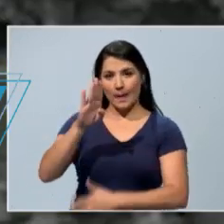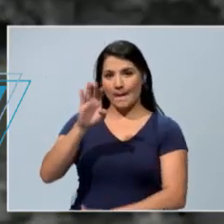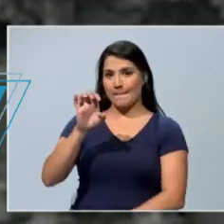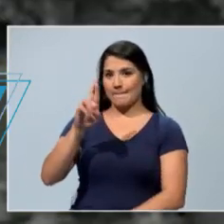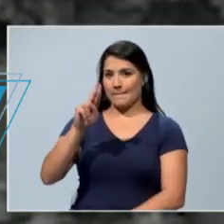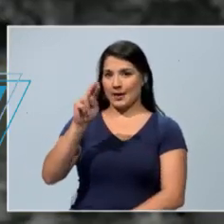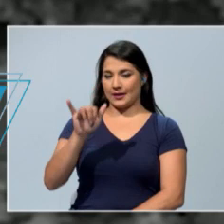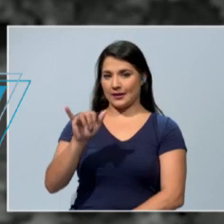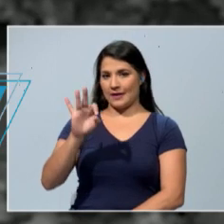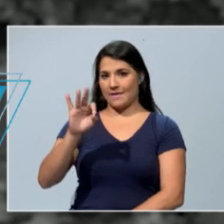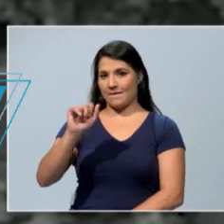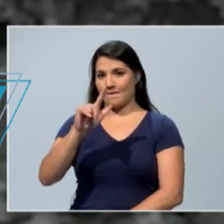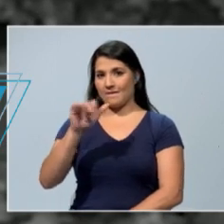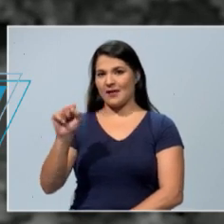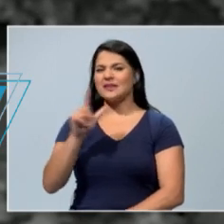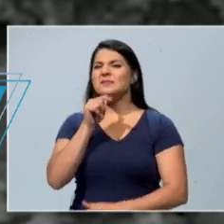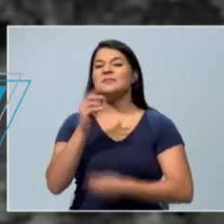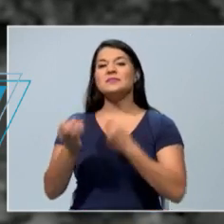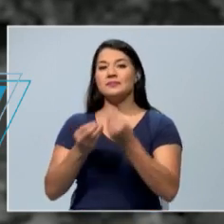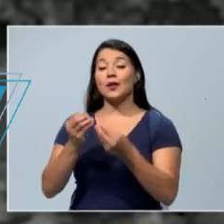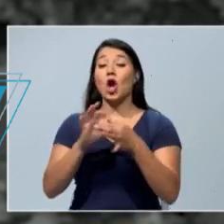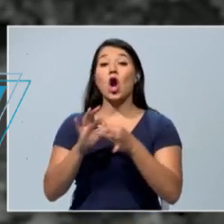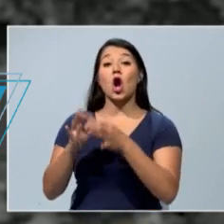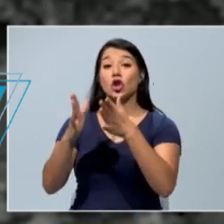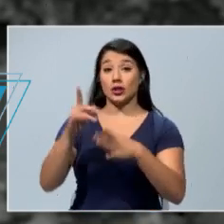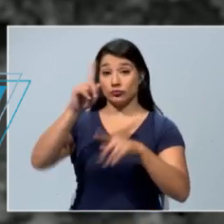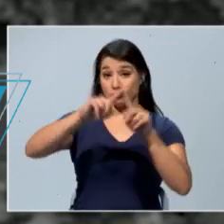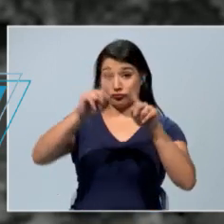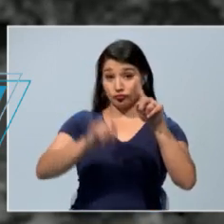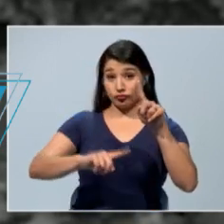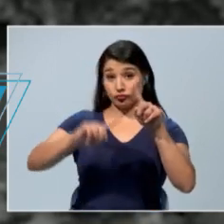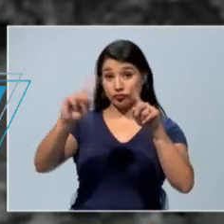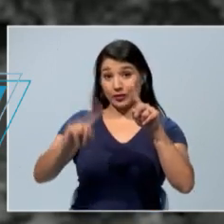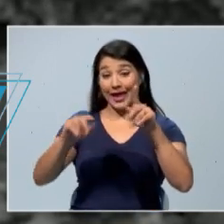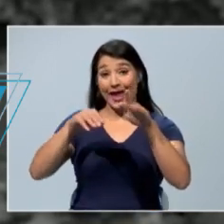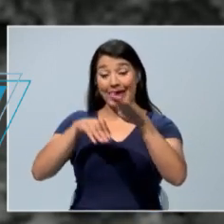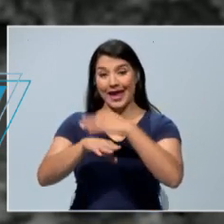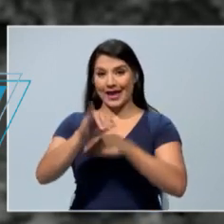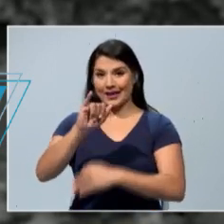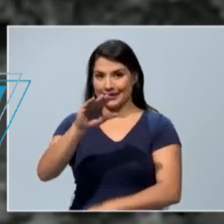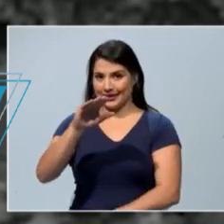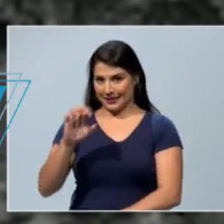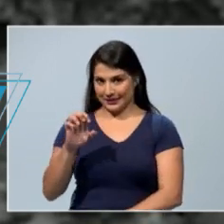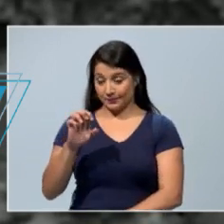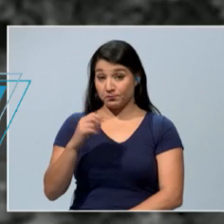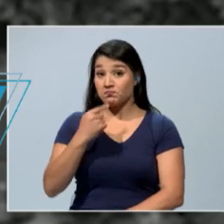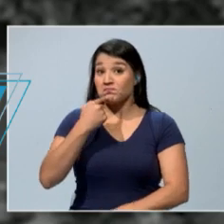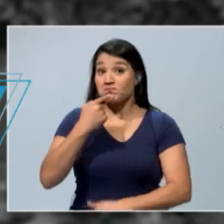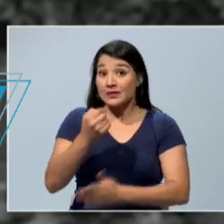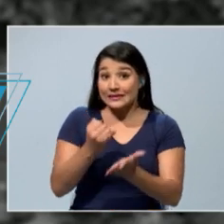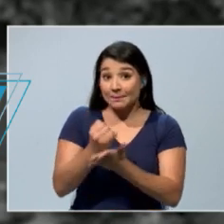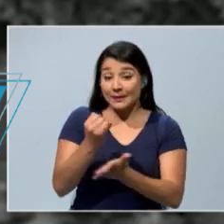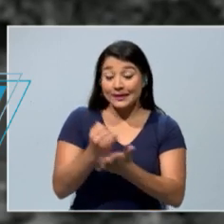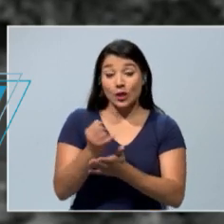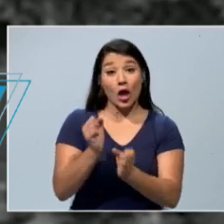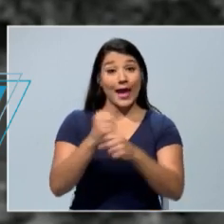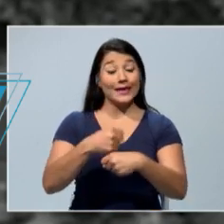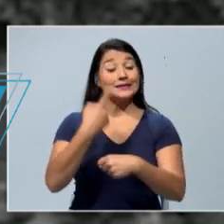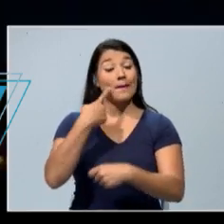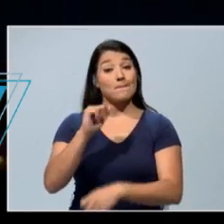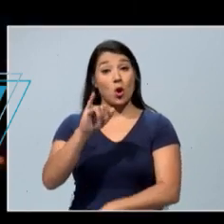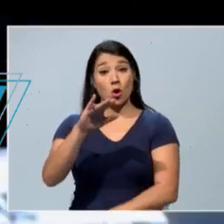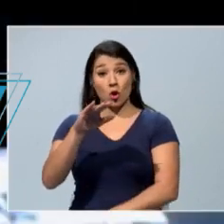coordinador de descargas atmosféricas del Instituto Costarricense de Electricidad. Según los estudios del ICE, a pesar de la